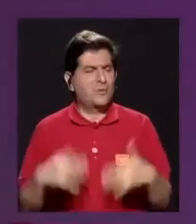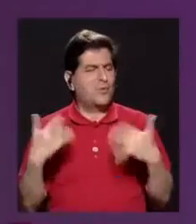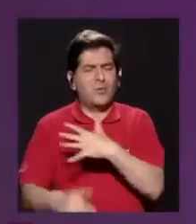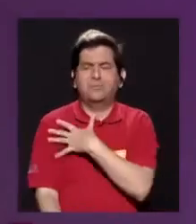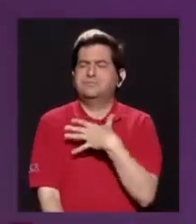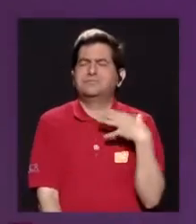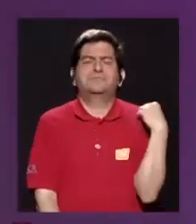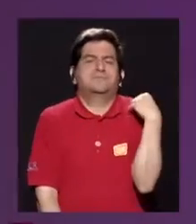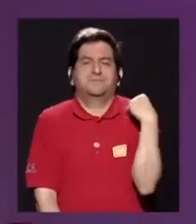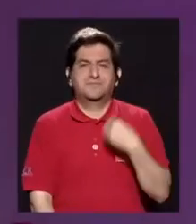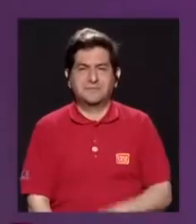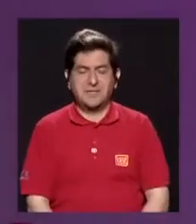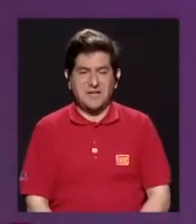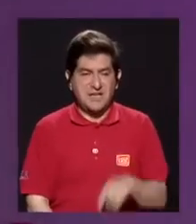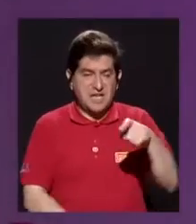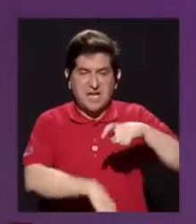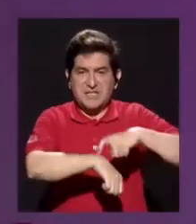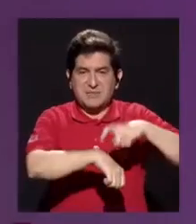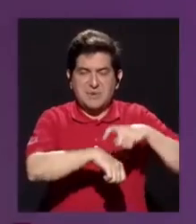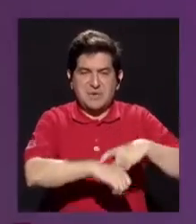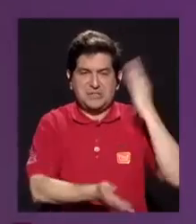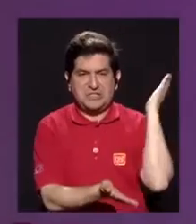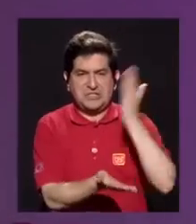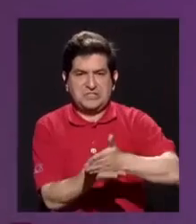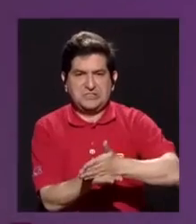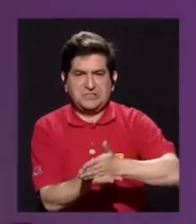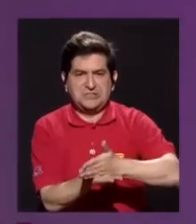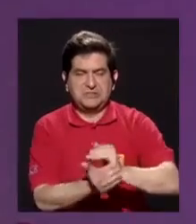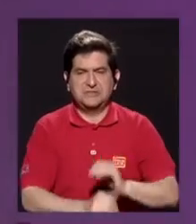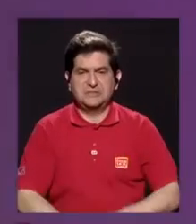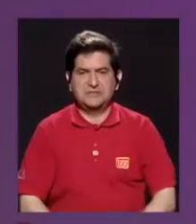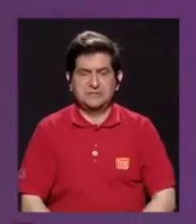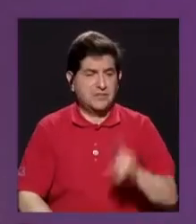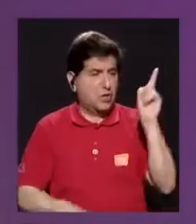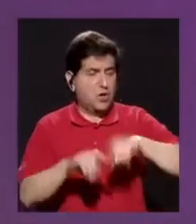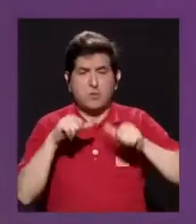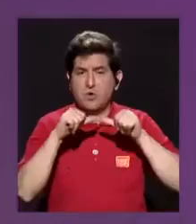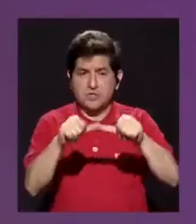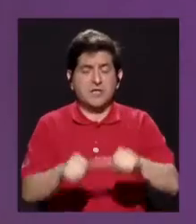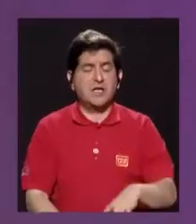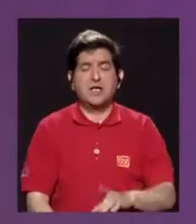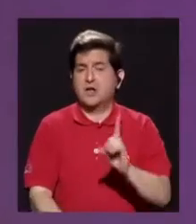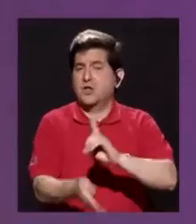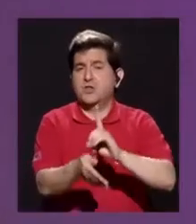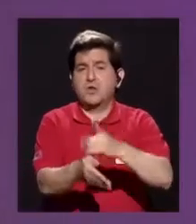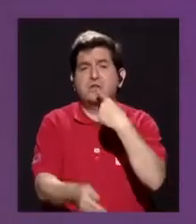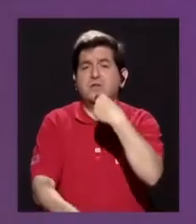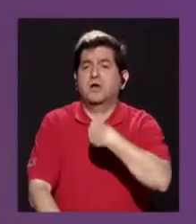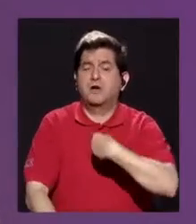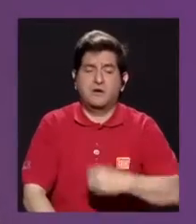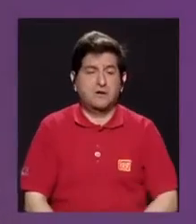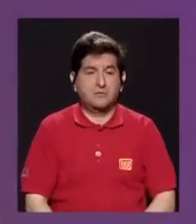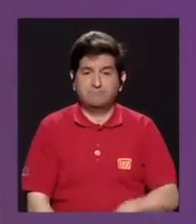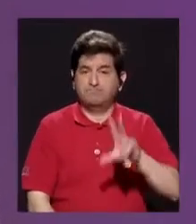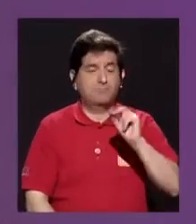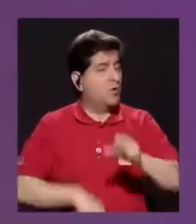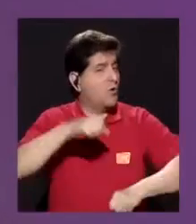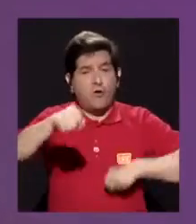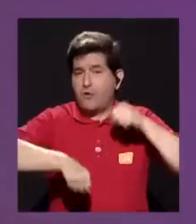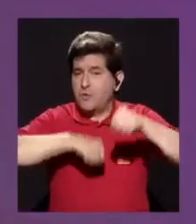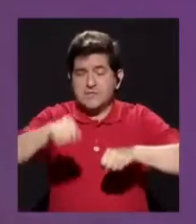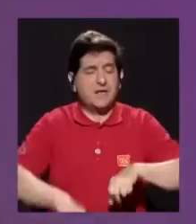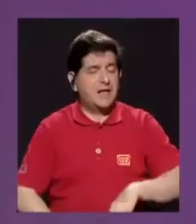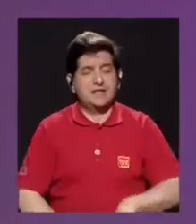gustaba y quedó así truncado, o sea, no podía seguir. El doctor me dijo, no más bicicleta, no